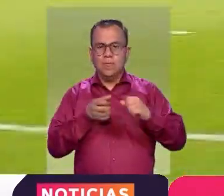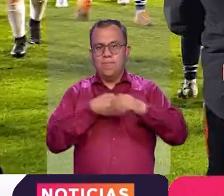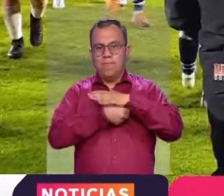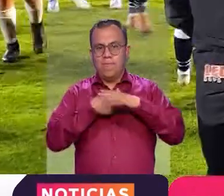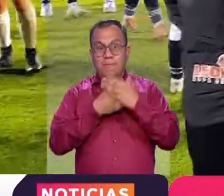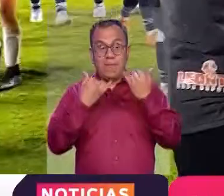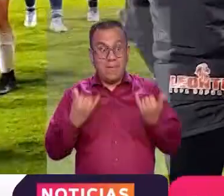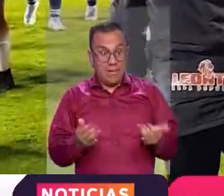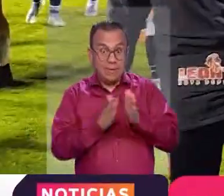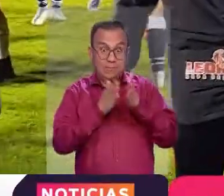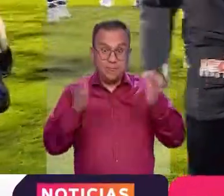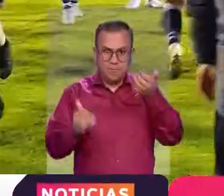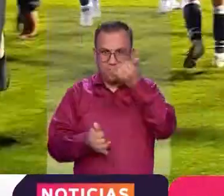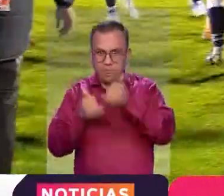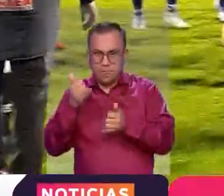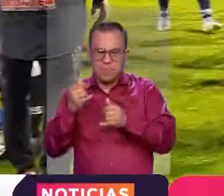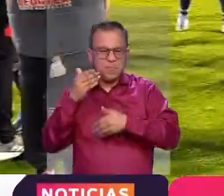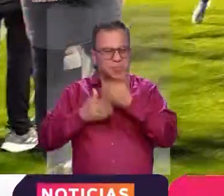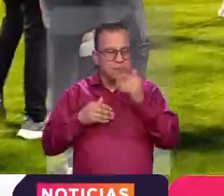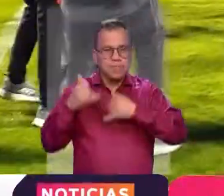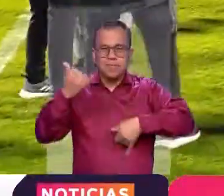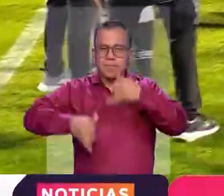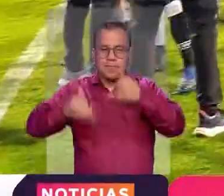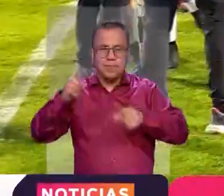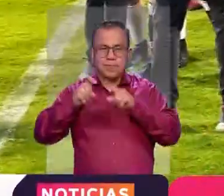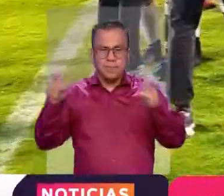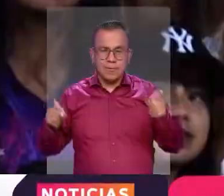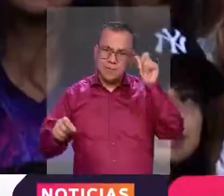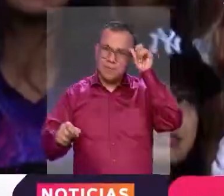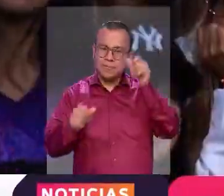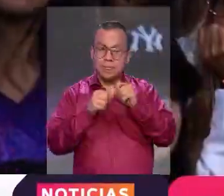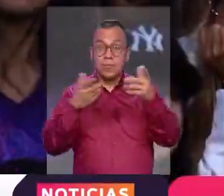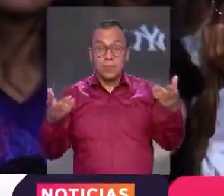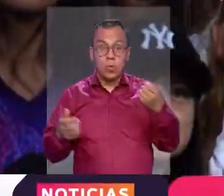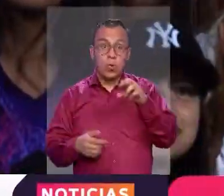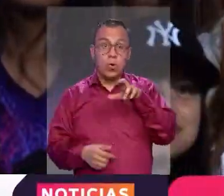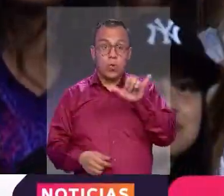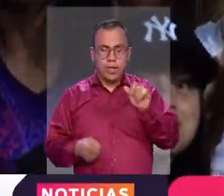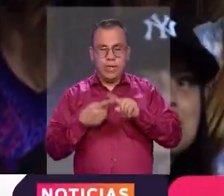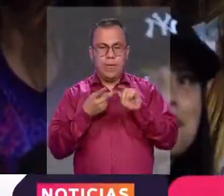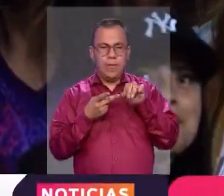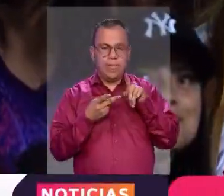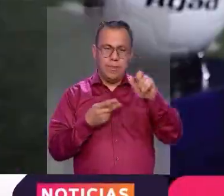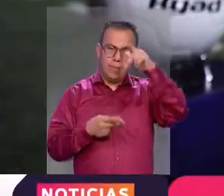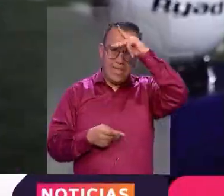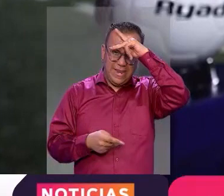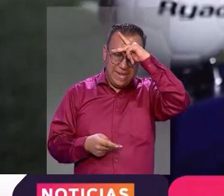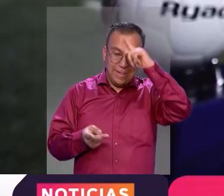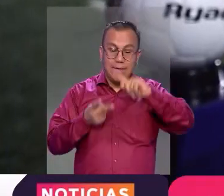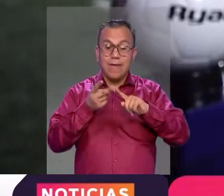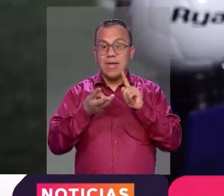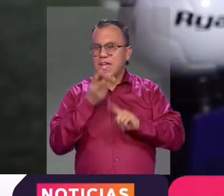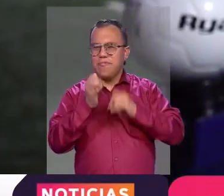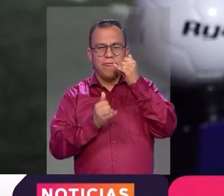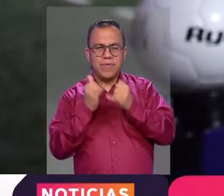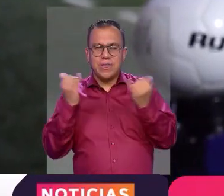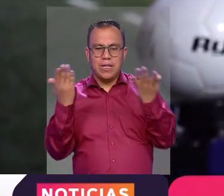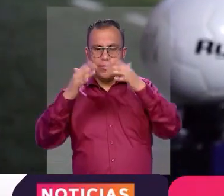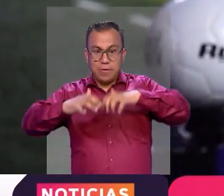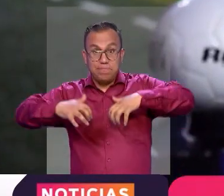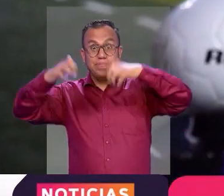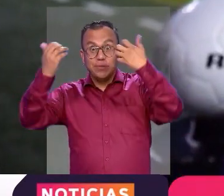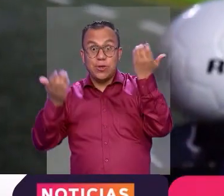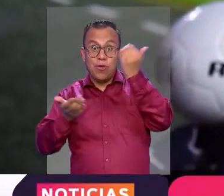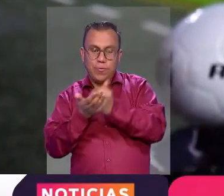las fases finales pasarán a jugarse en estadios emblemáticos como el olaya altavora o techo y la gran final se jugará